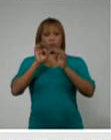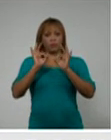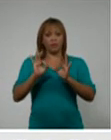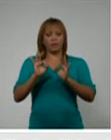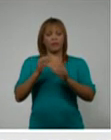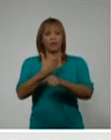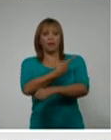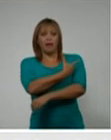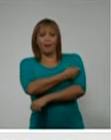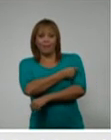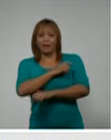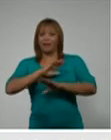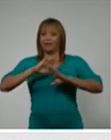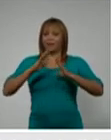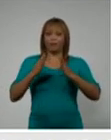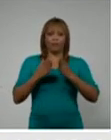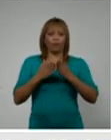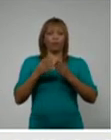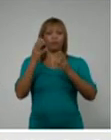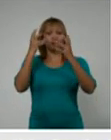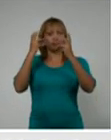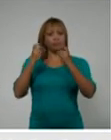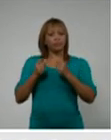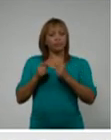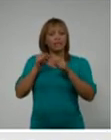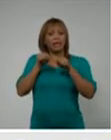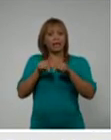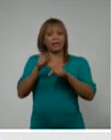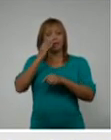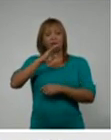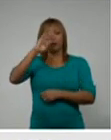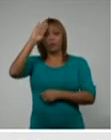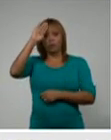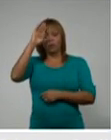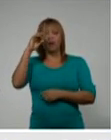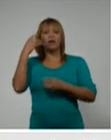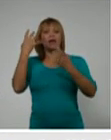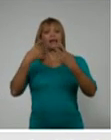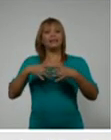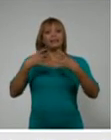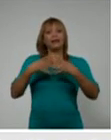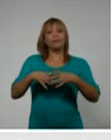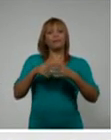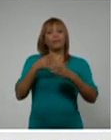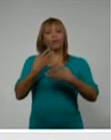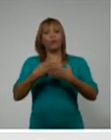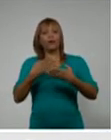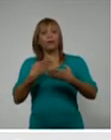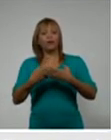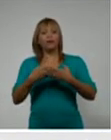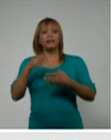y los resultados, pues ya en Cuba se han procesado